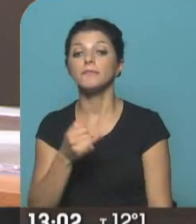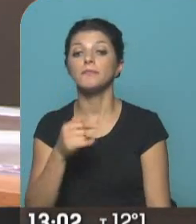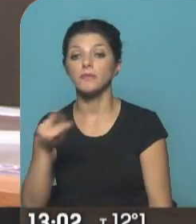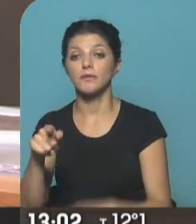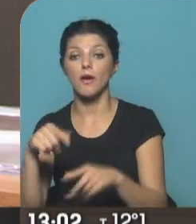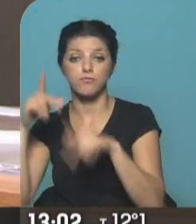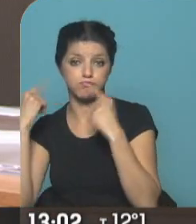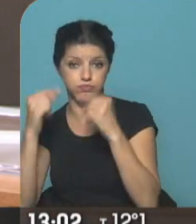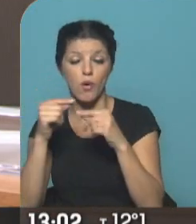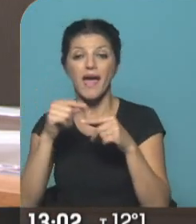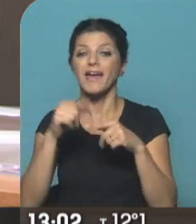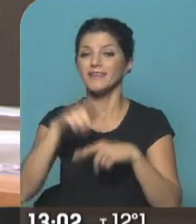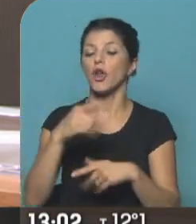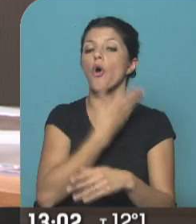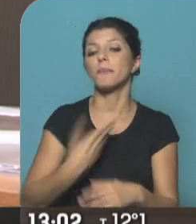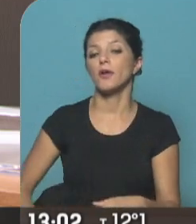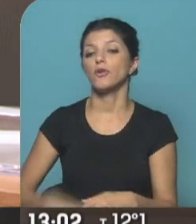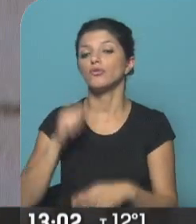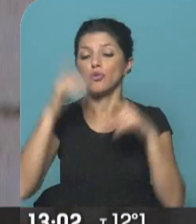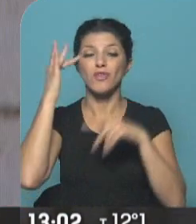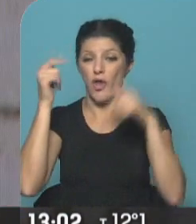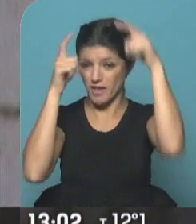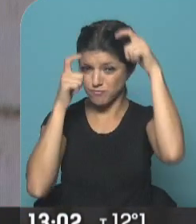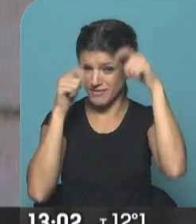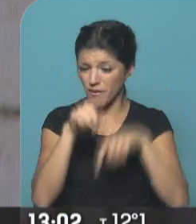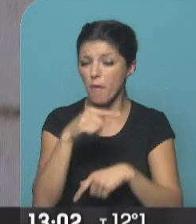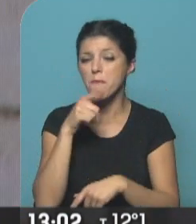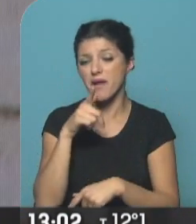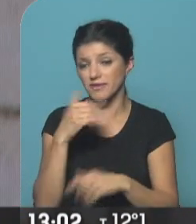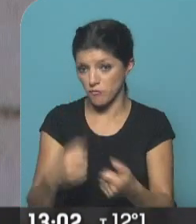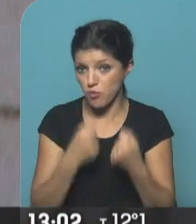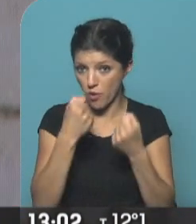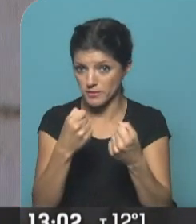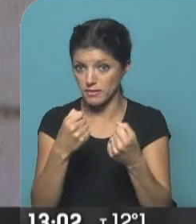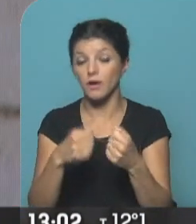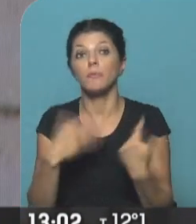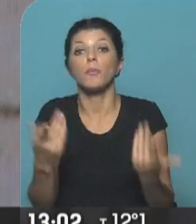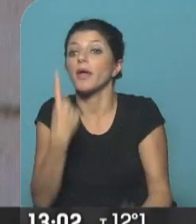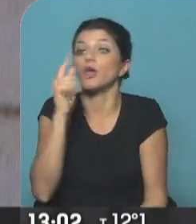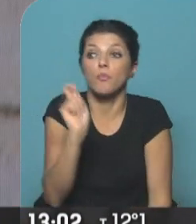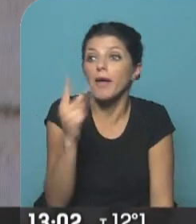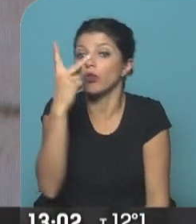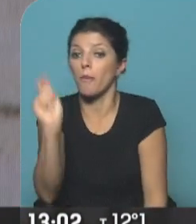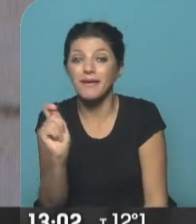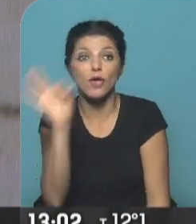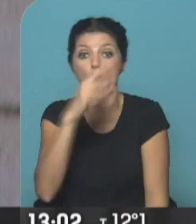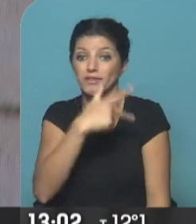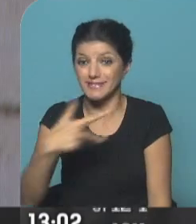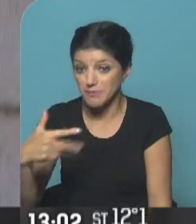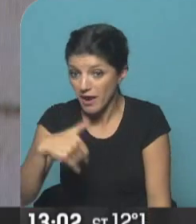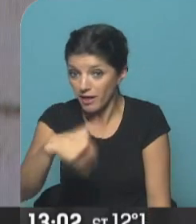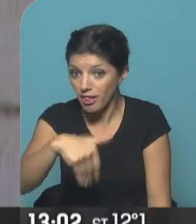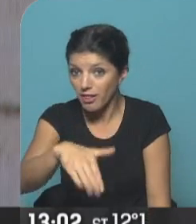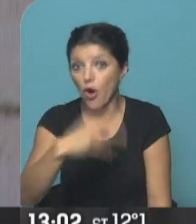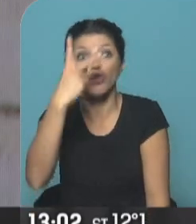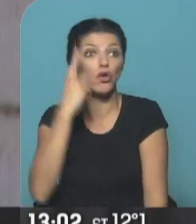chavismo aparece más fuerte, por lo menos en esta circunstancia. Ahora, puede que haya un episodio que dentro de un mes, 2 meses o 3 semanas, o 2